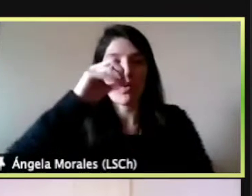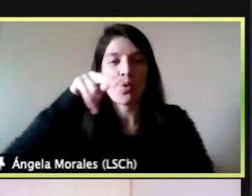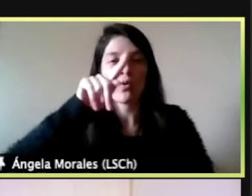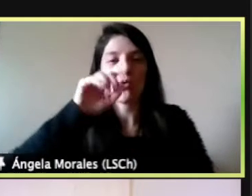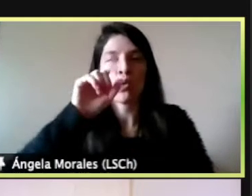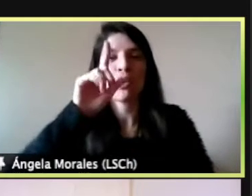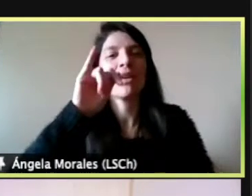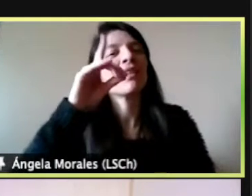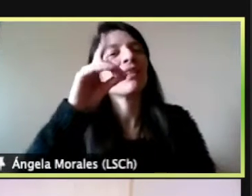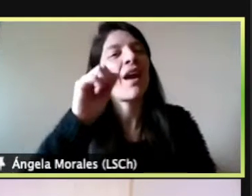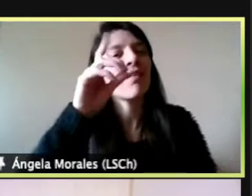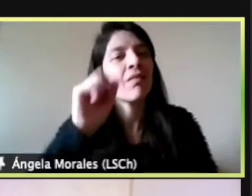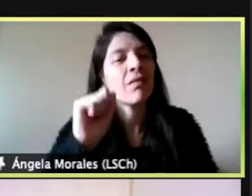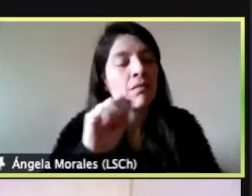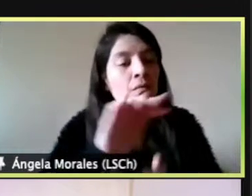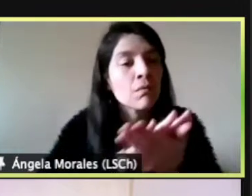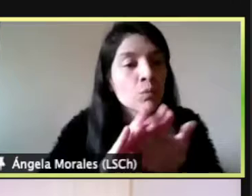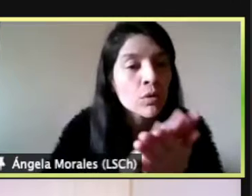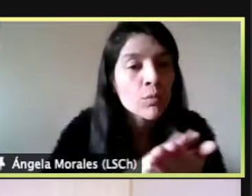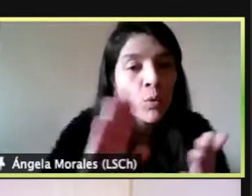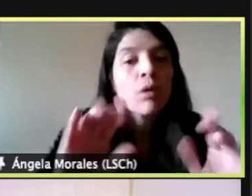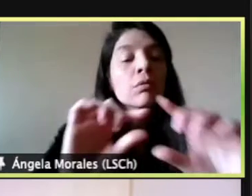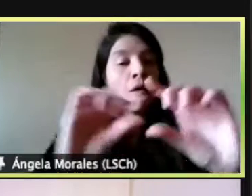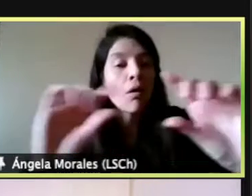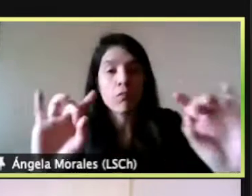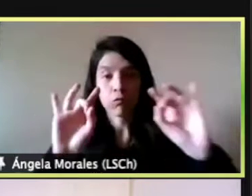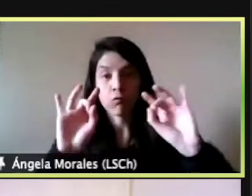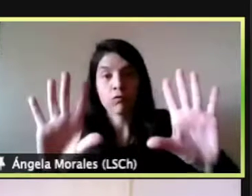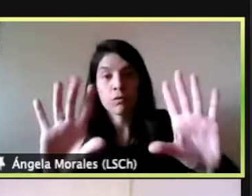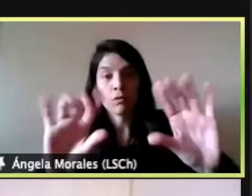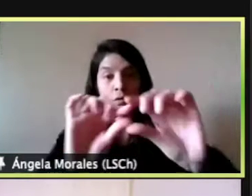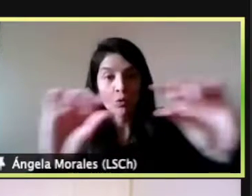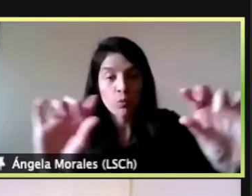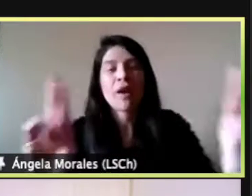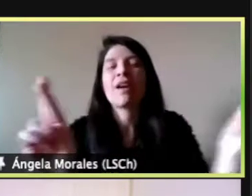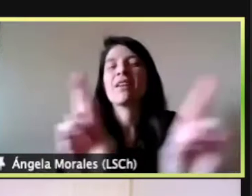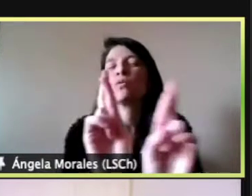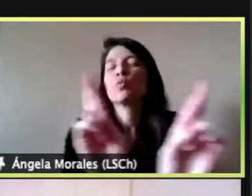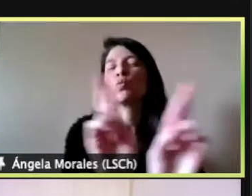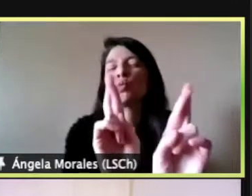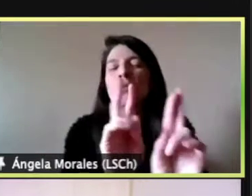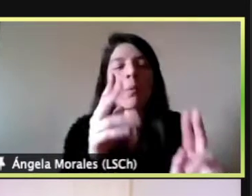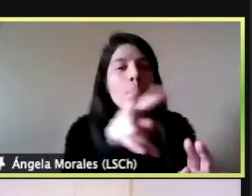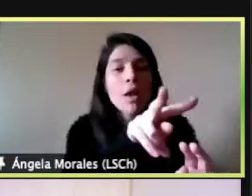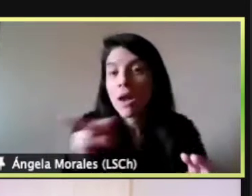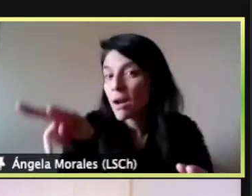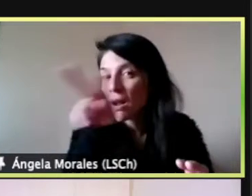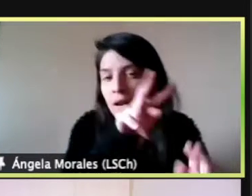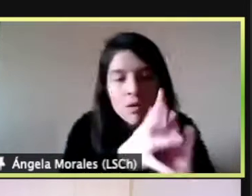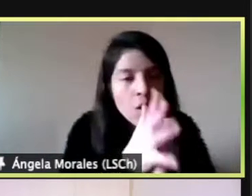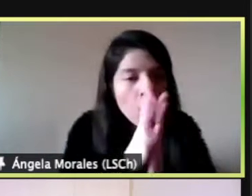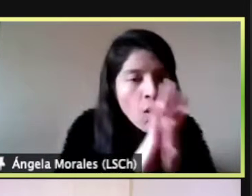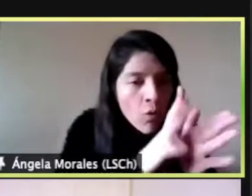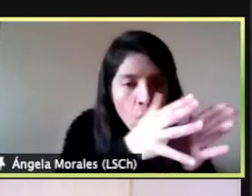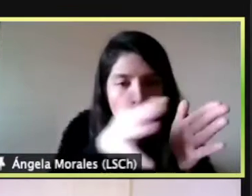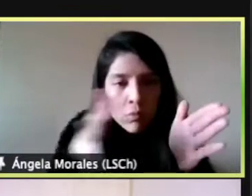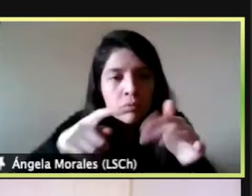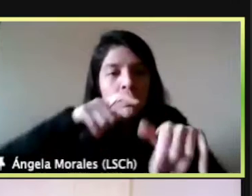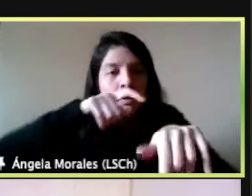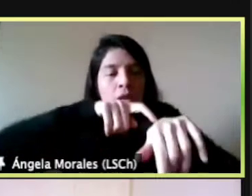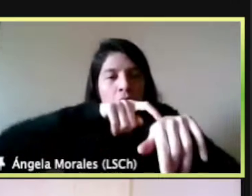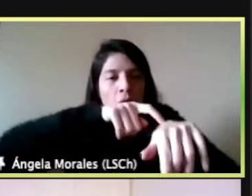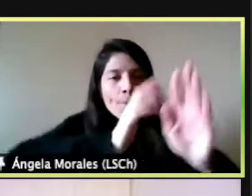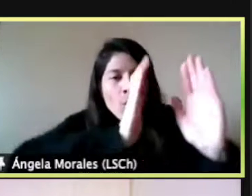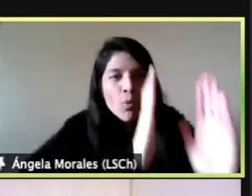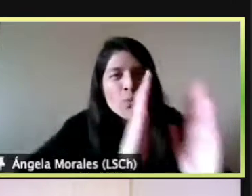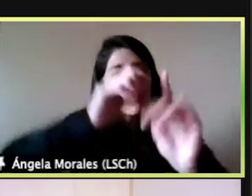consolidado fijo, en donde tenemos el resumen como una mirada de qué es lo que fue en tal punto del tiempo, pero si existen modificaciones,